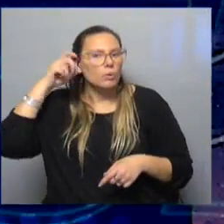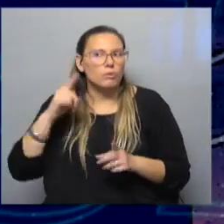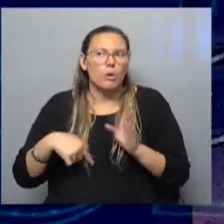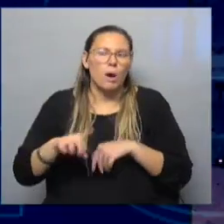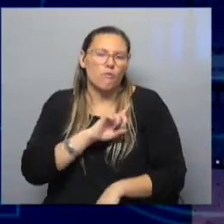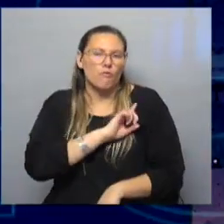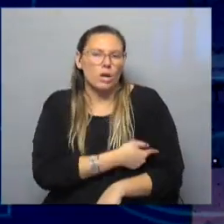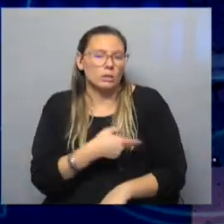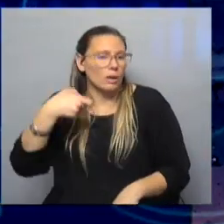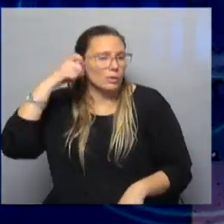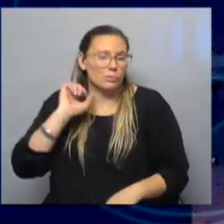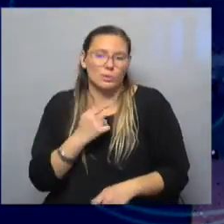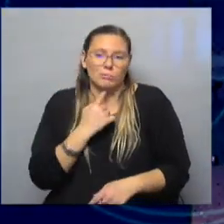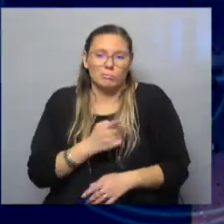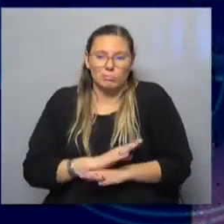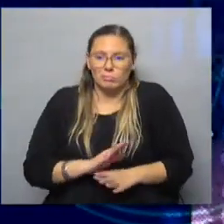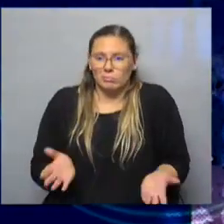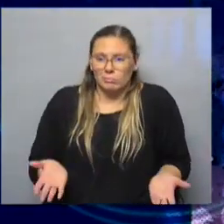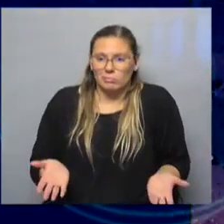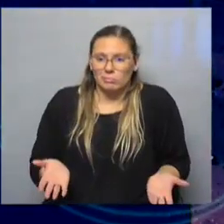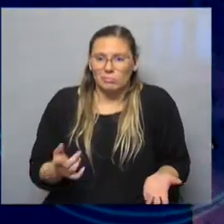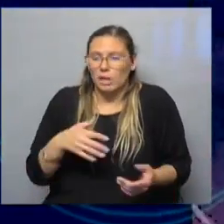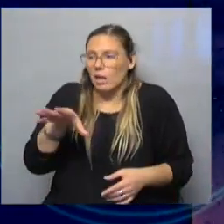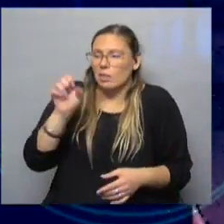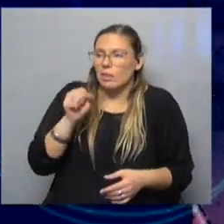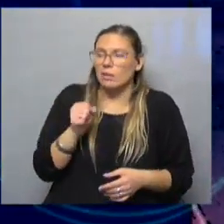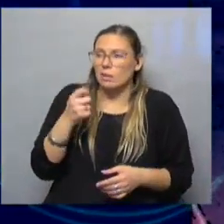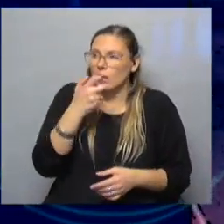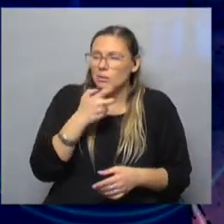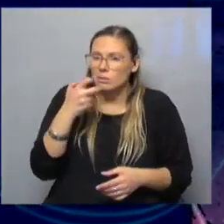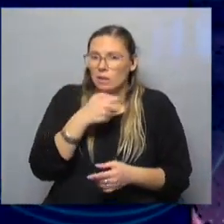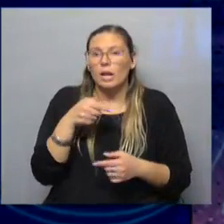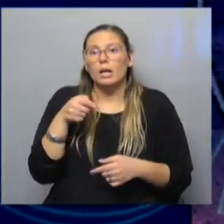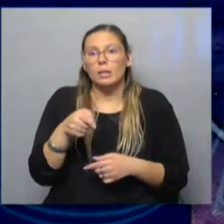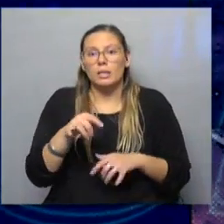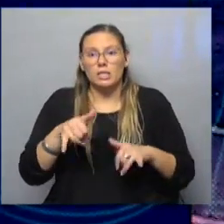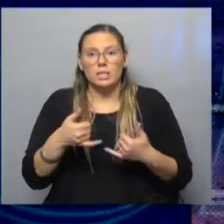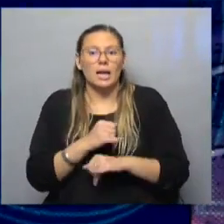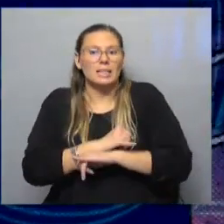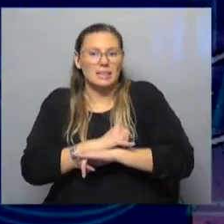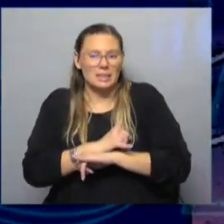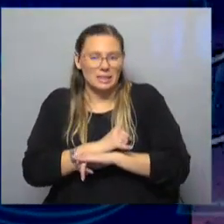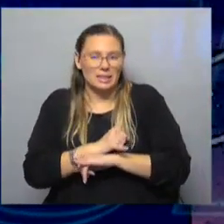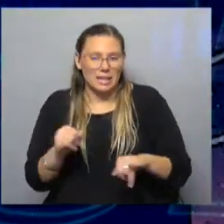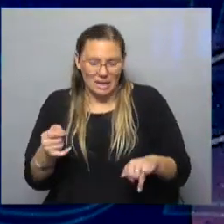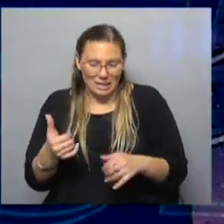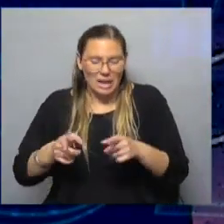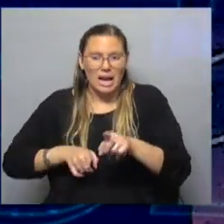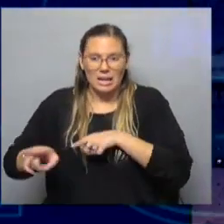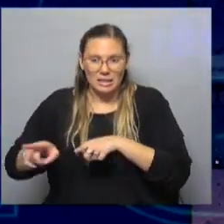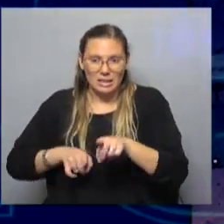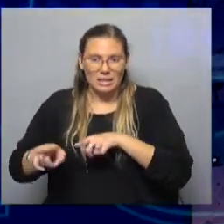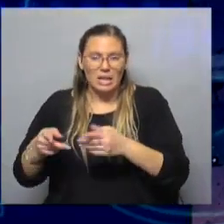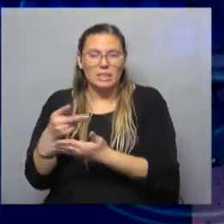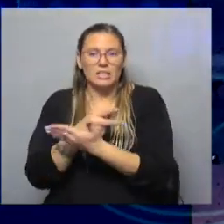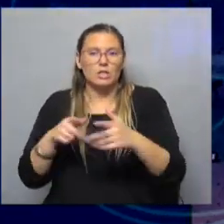hasta que los audífonos ya no me dieron más ganancia para entender la palabra hablada y ahí, bueno, ya estaba terminando la carrera de diseño, imagen